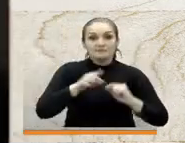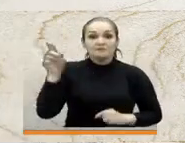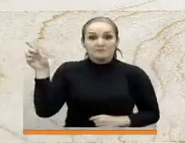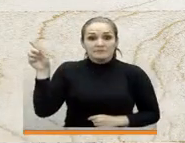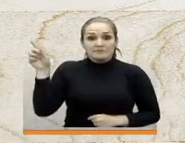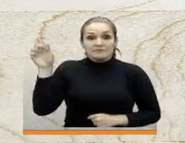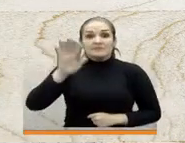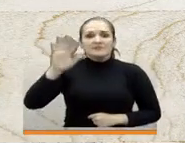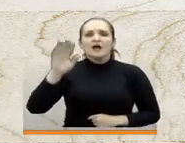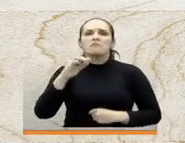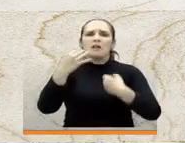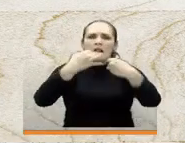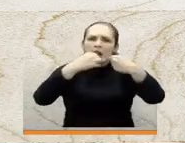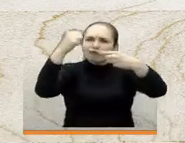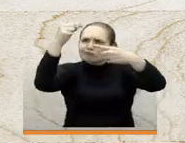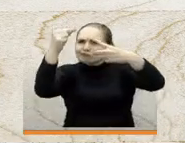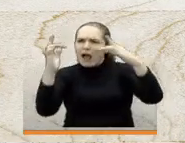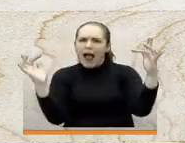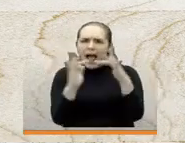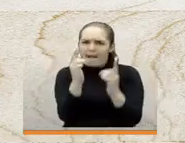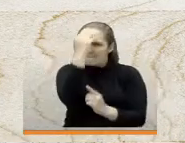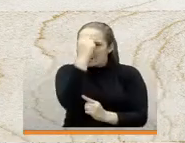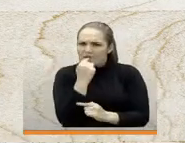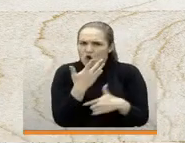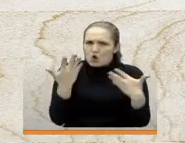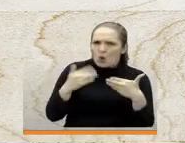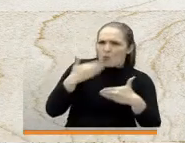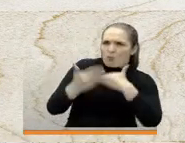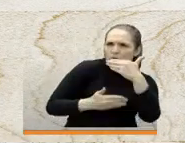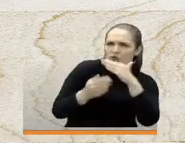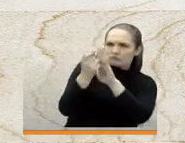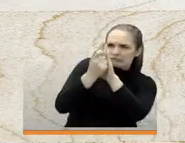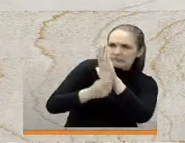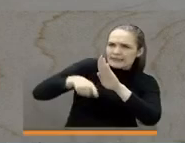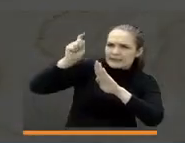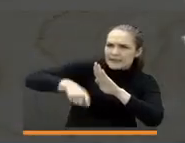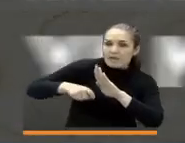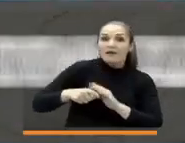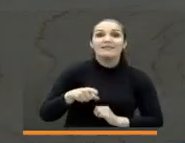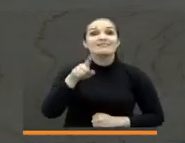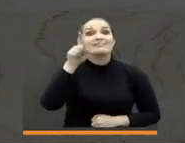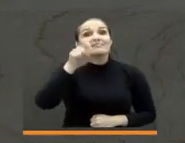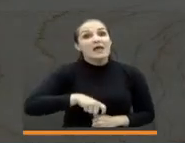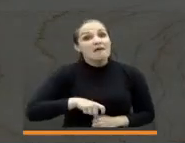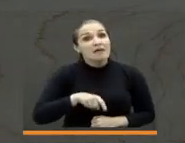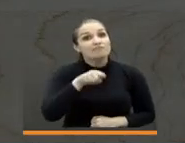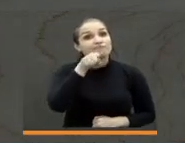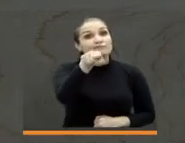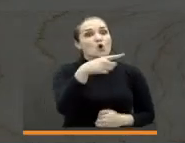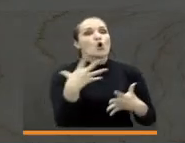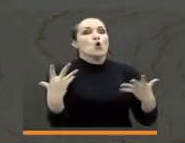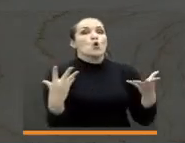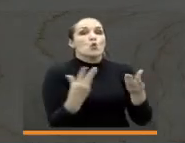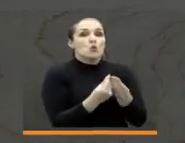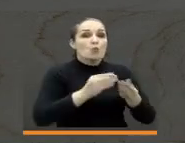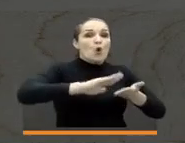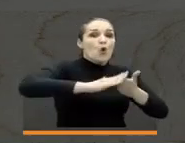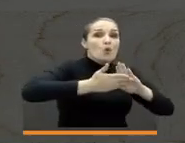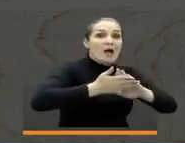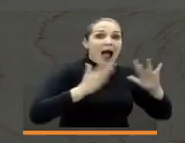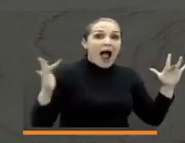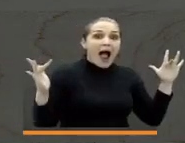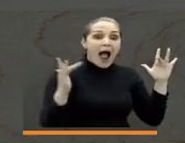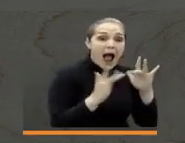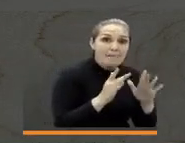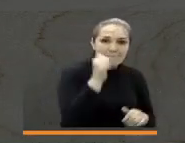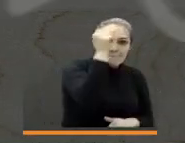las generalidades de la convocatoria y los requisitos para inscribirse, como certificar que pertenece a una de las poblaciones ya